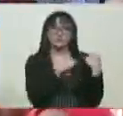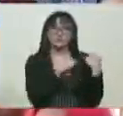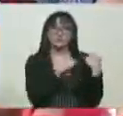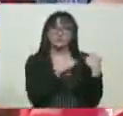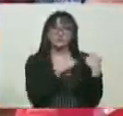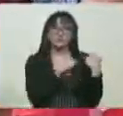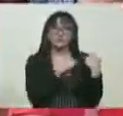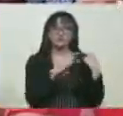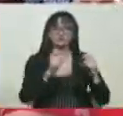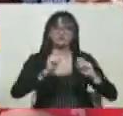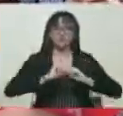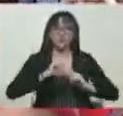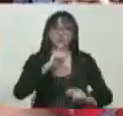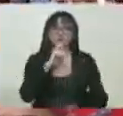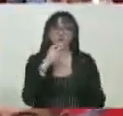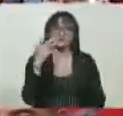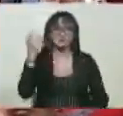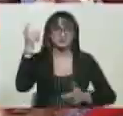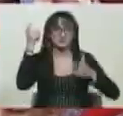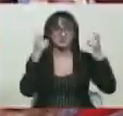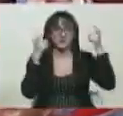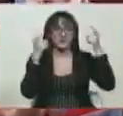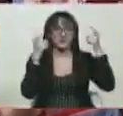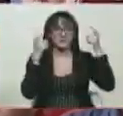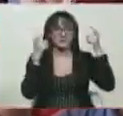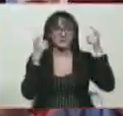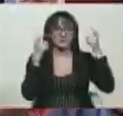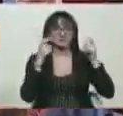que me dejó el comandante Chávez un día.